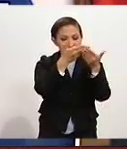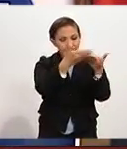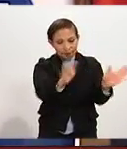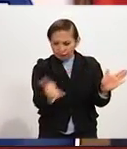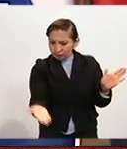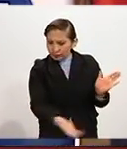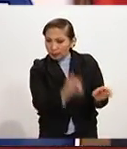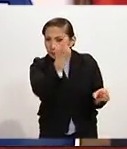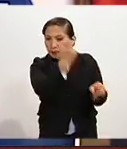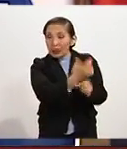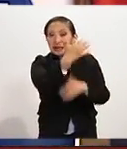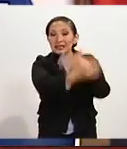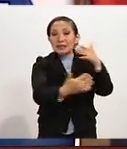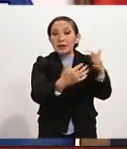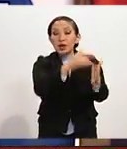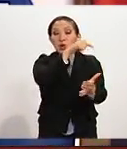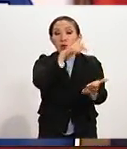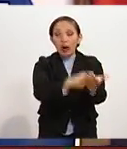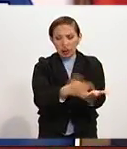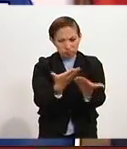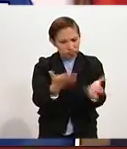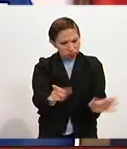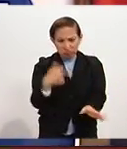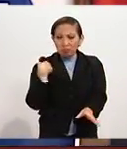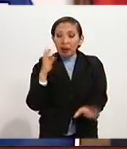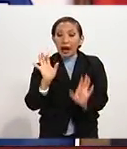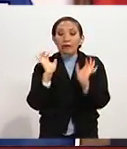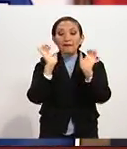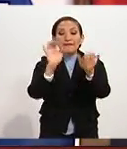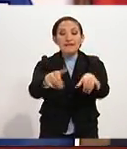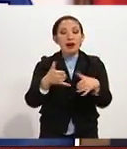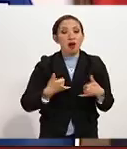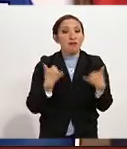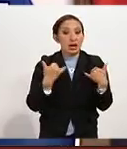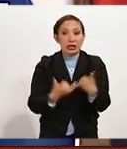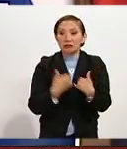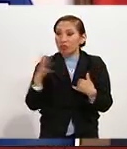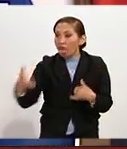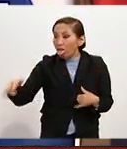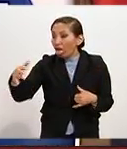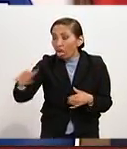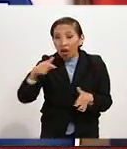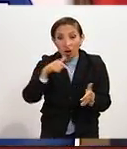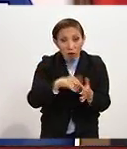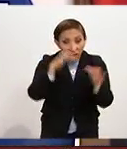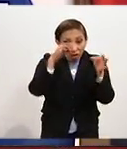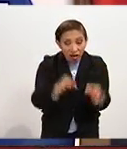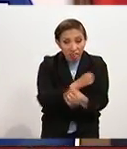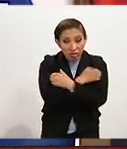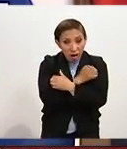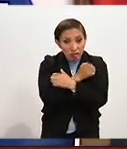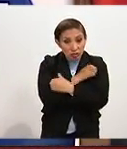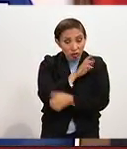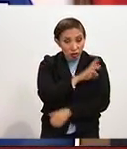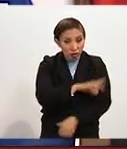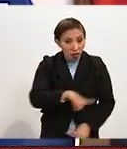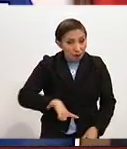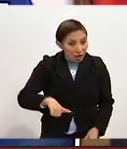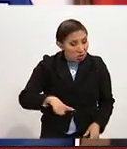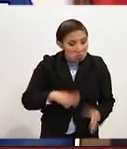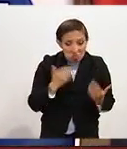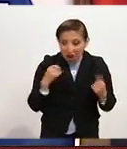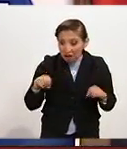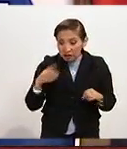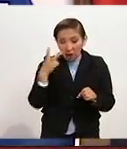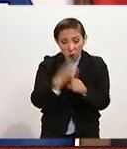primer paso 15.000 lugares disponibles para jóvenes que no hayan encontrado un lugar en la educación pública y que